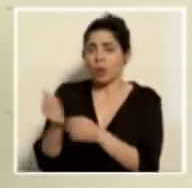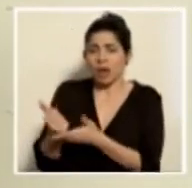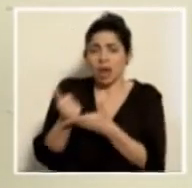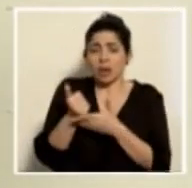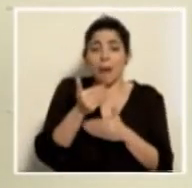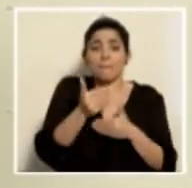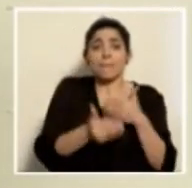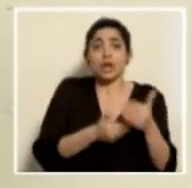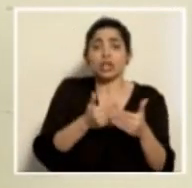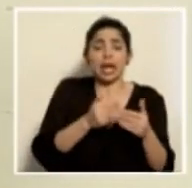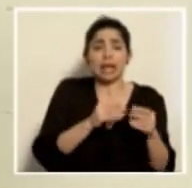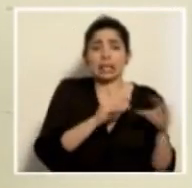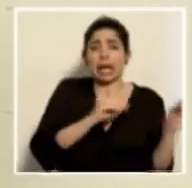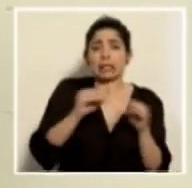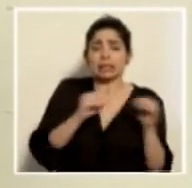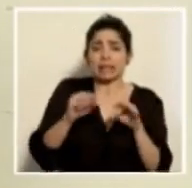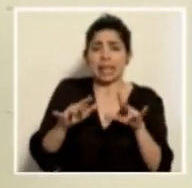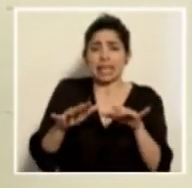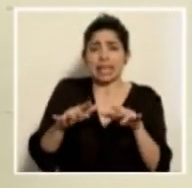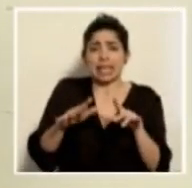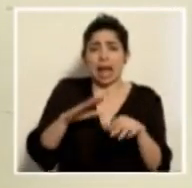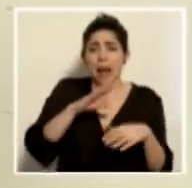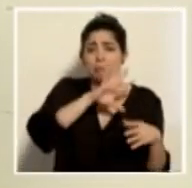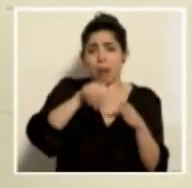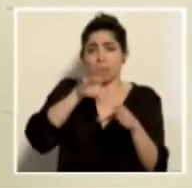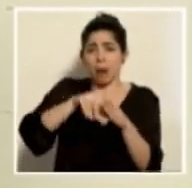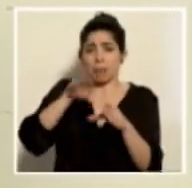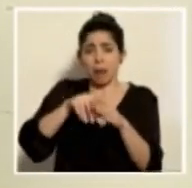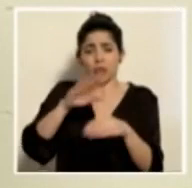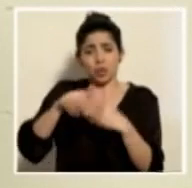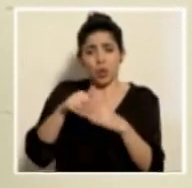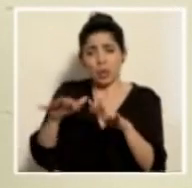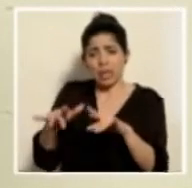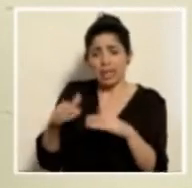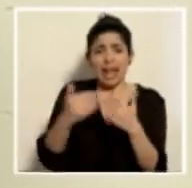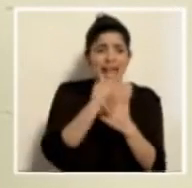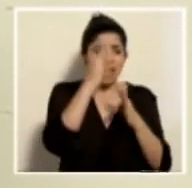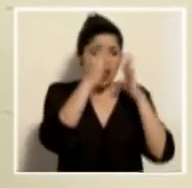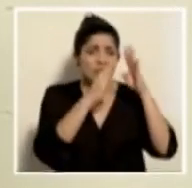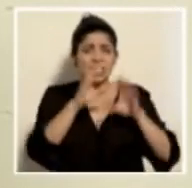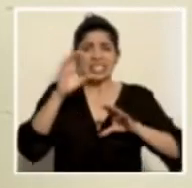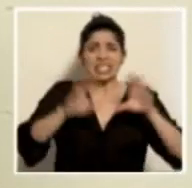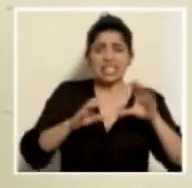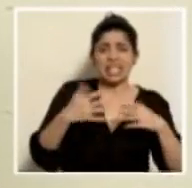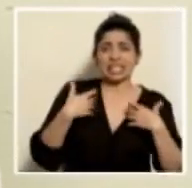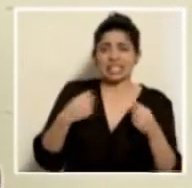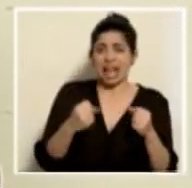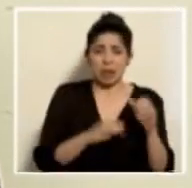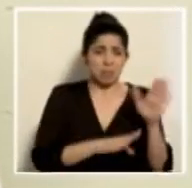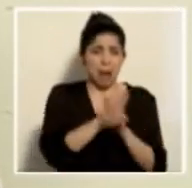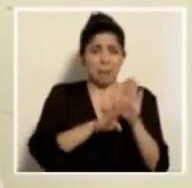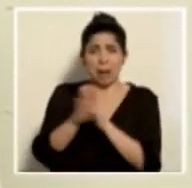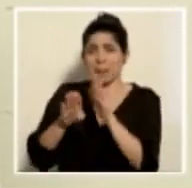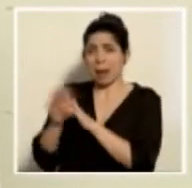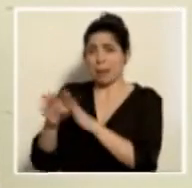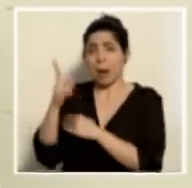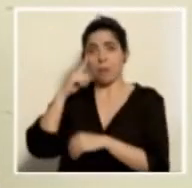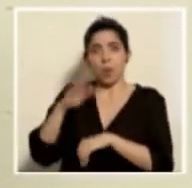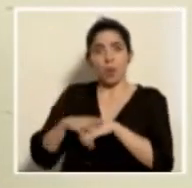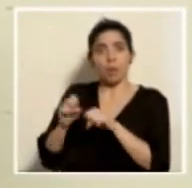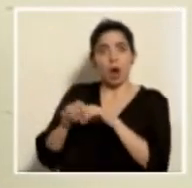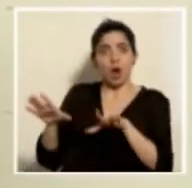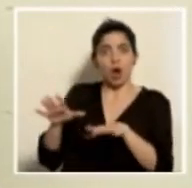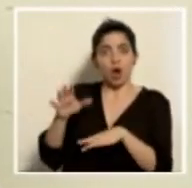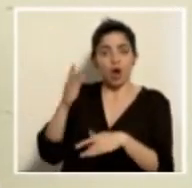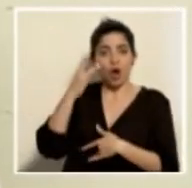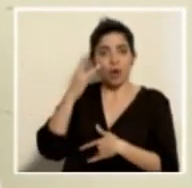de digitalización, ha acelerado procesos en materia de innovación, de ciencia, de salud, y Costa Rica también ha sido